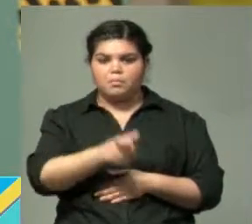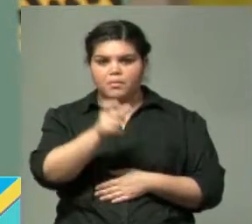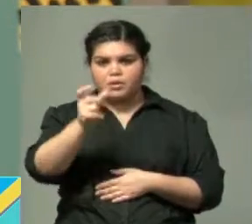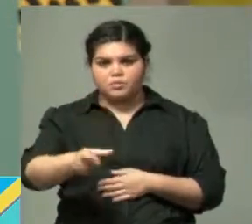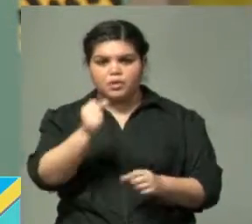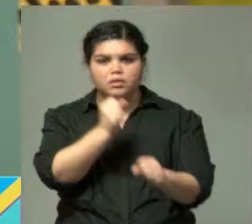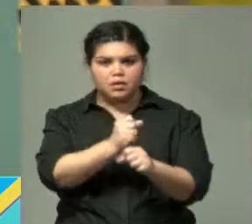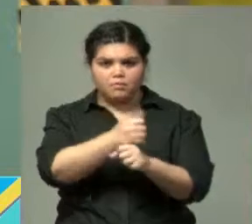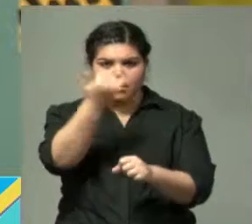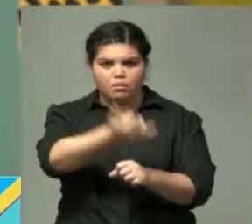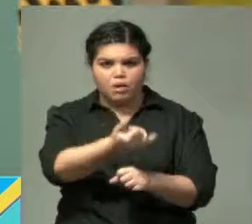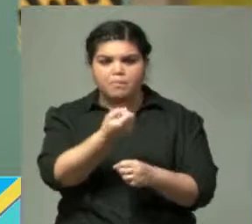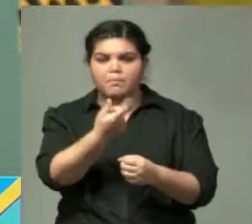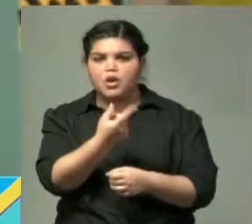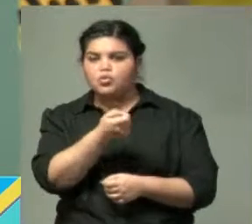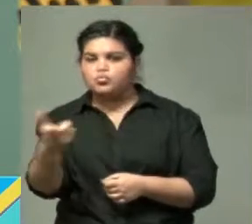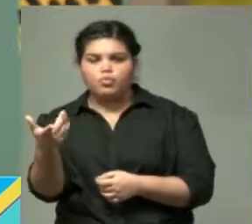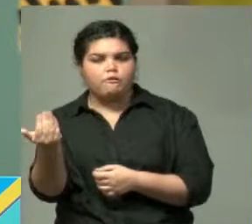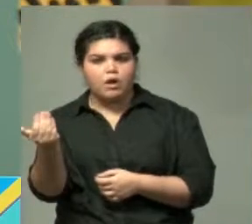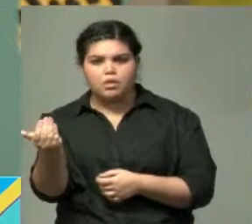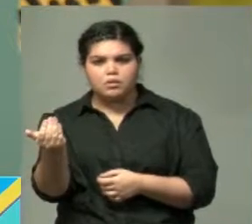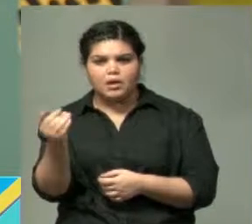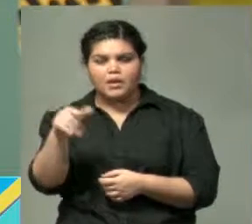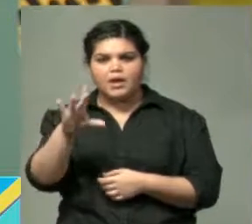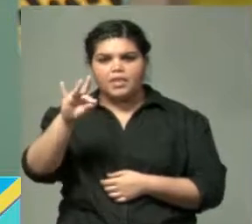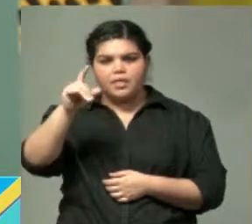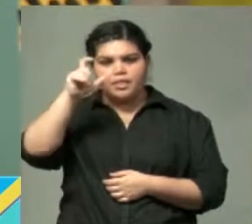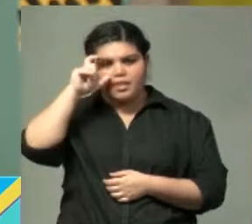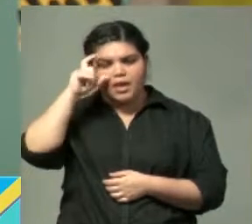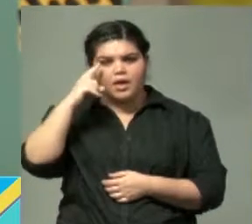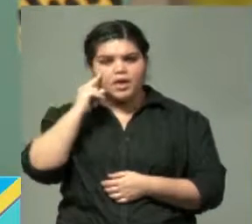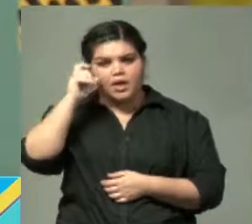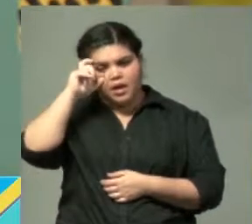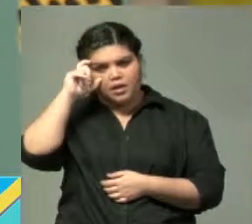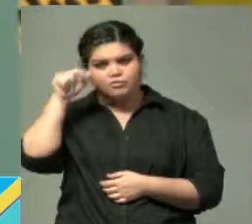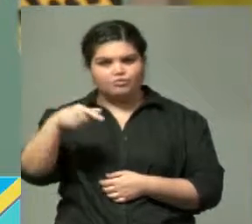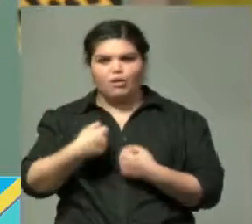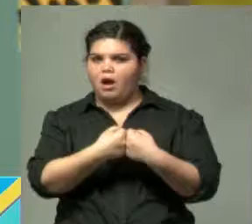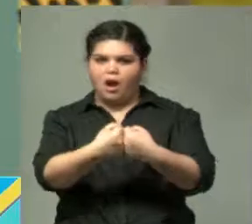suficiente. La DEIE, de la Dirección de Estadística, yo no estoy de acuerdo que estuvo